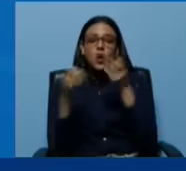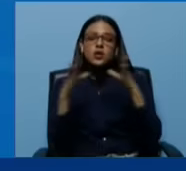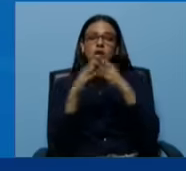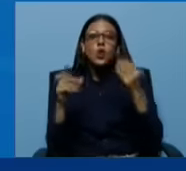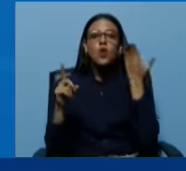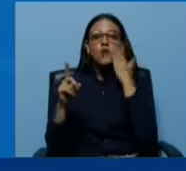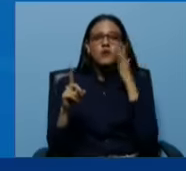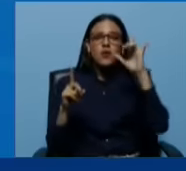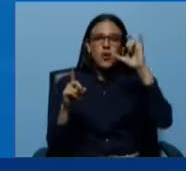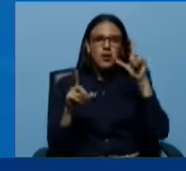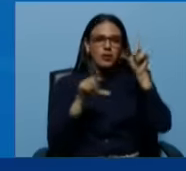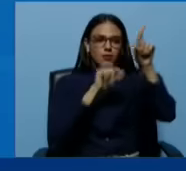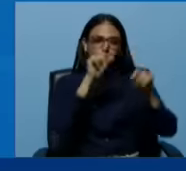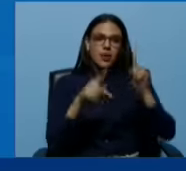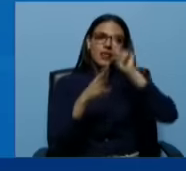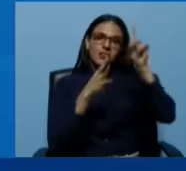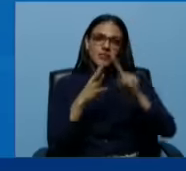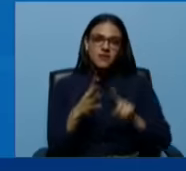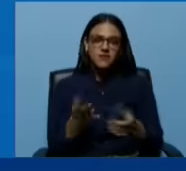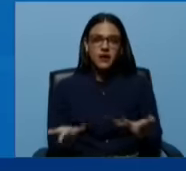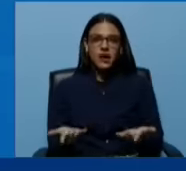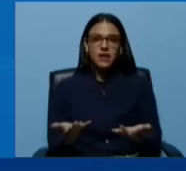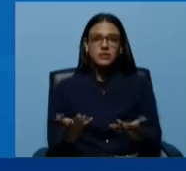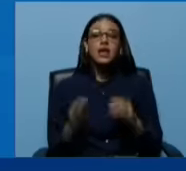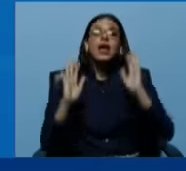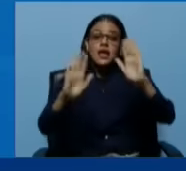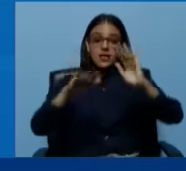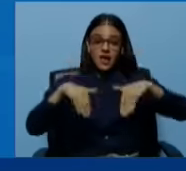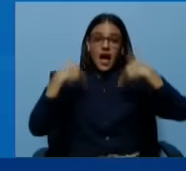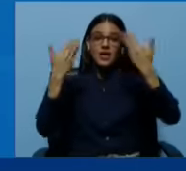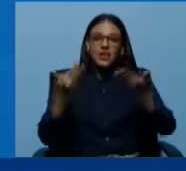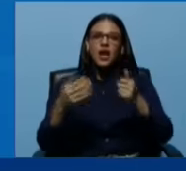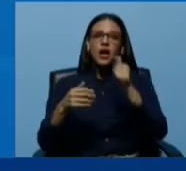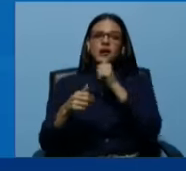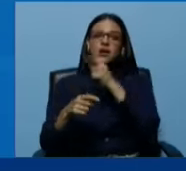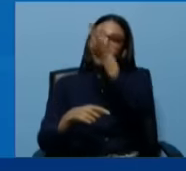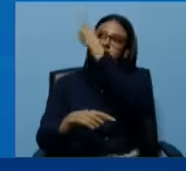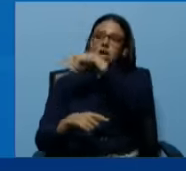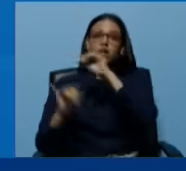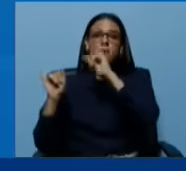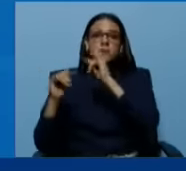sociales. Y además detrás está el sionismo.